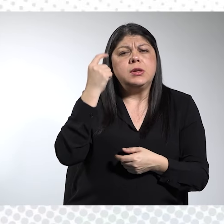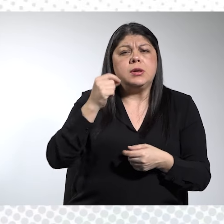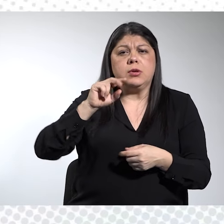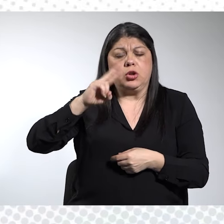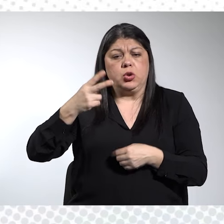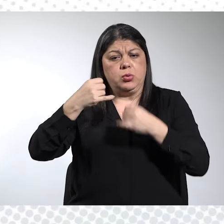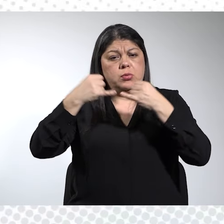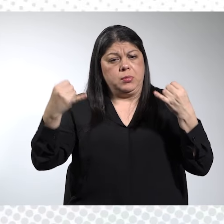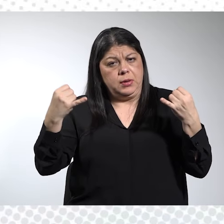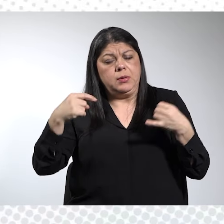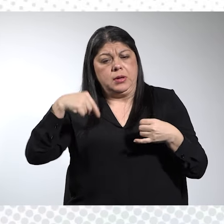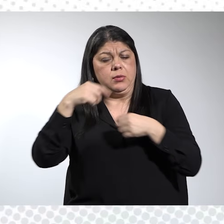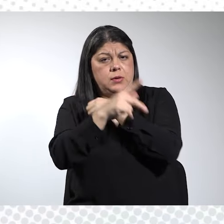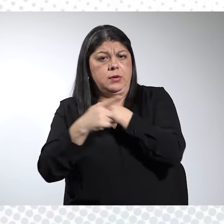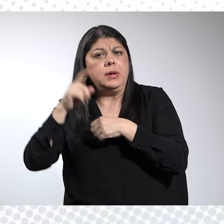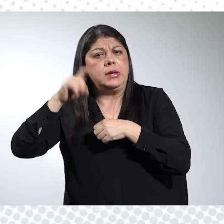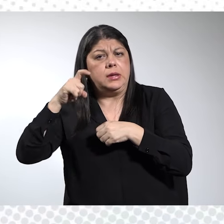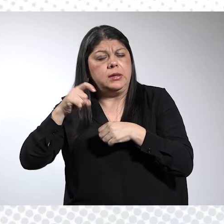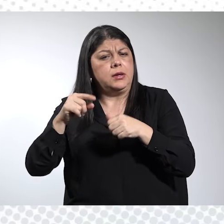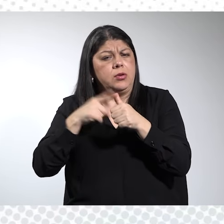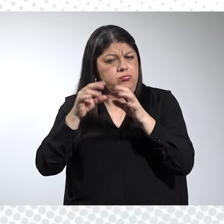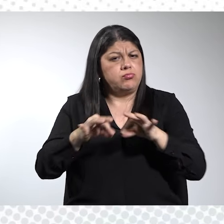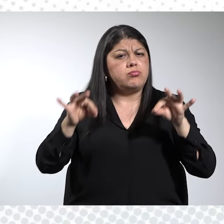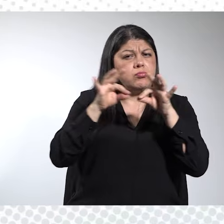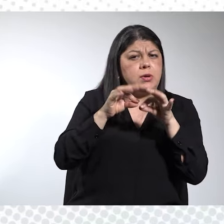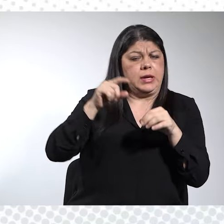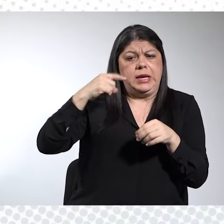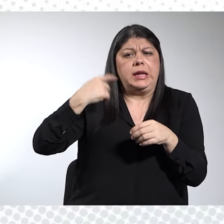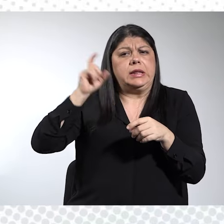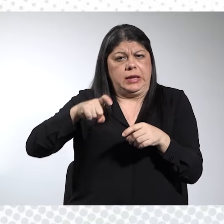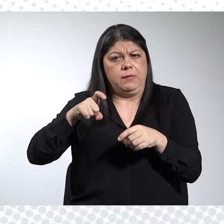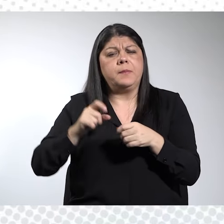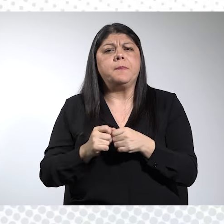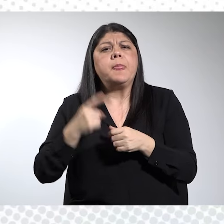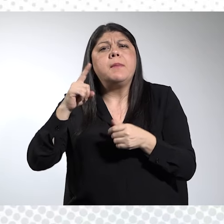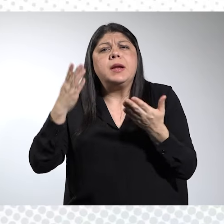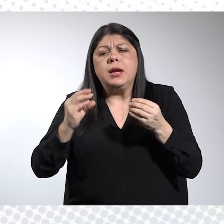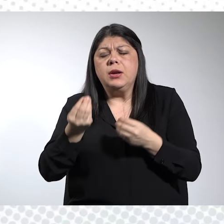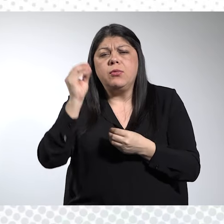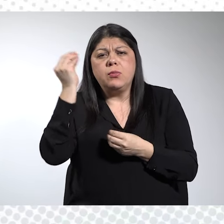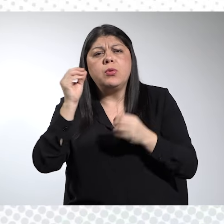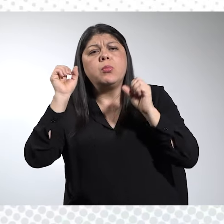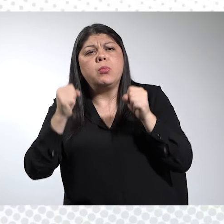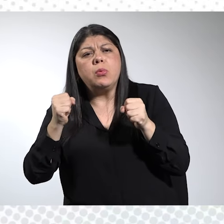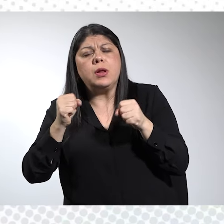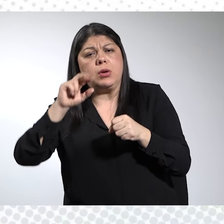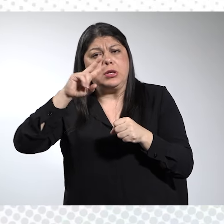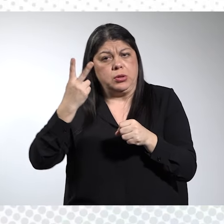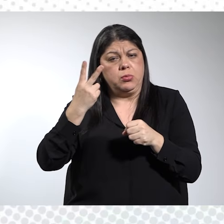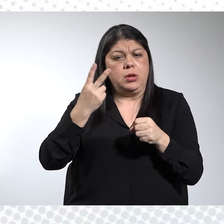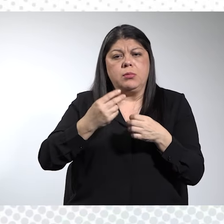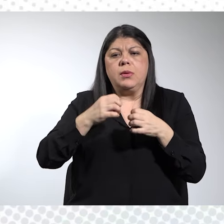el bilingüismo o el bilingüismo en este país es necesario y fundamental, ya es prácticamente una obligación para que estos muchachos tengan